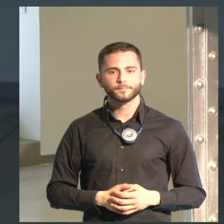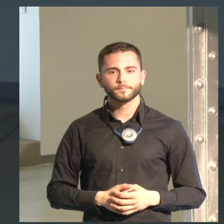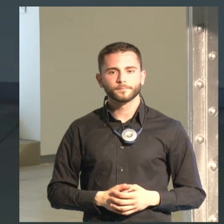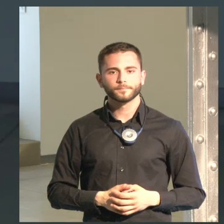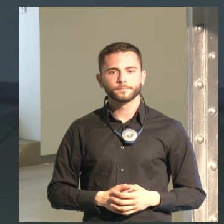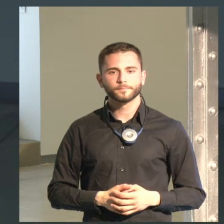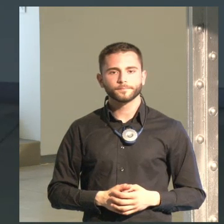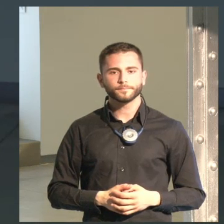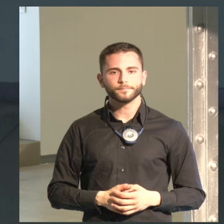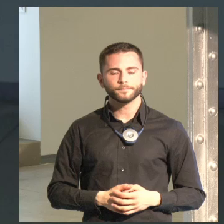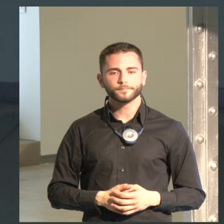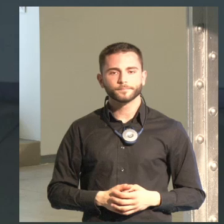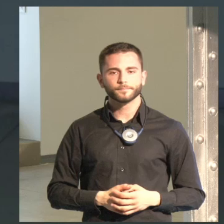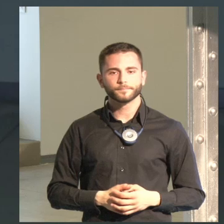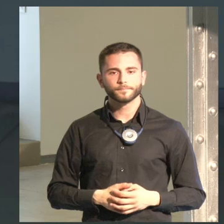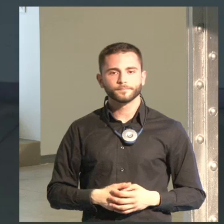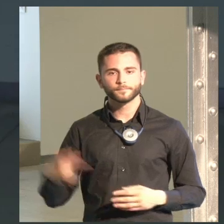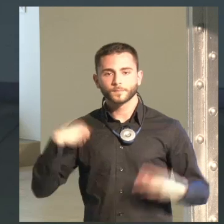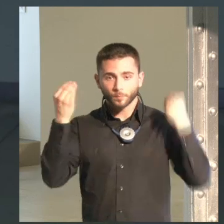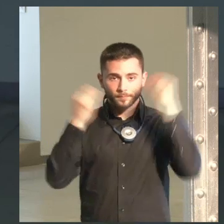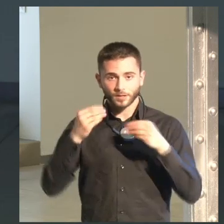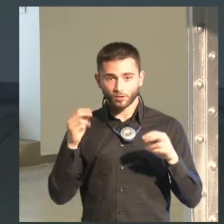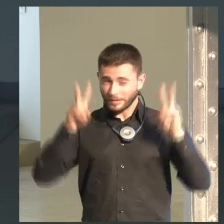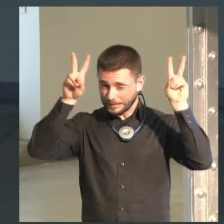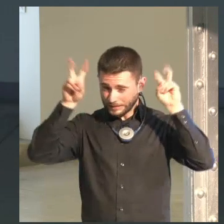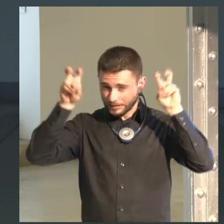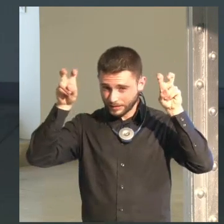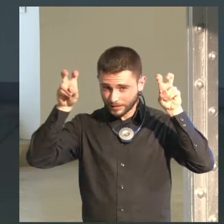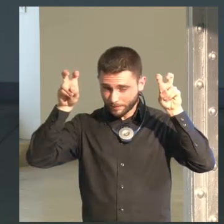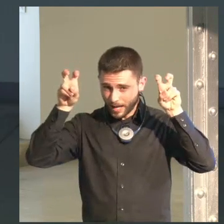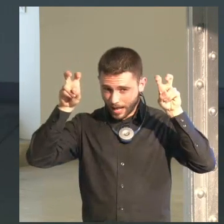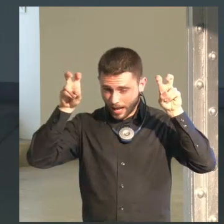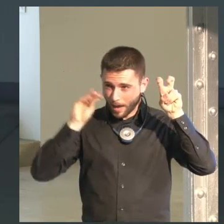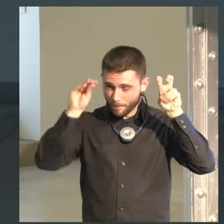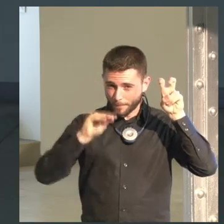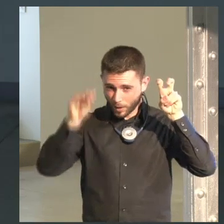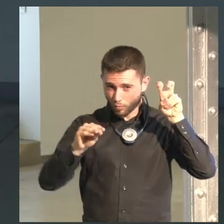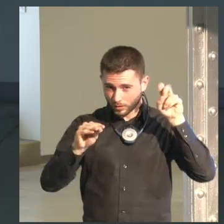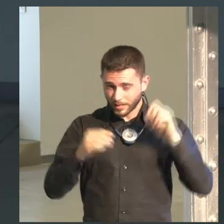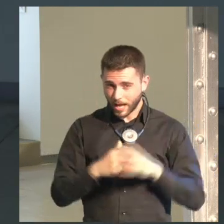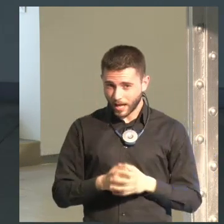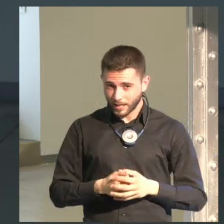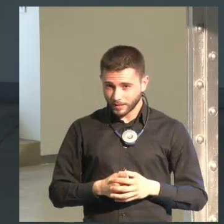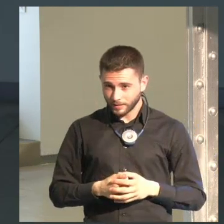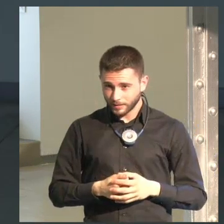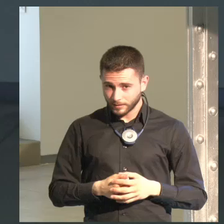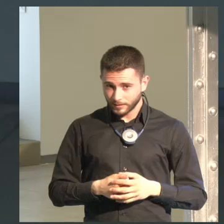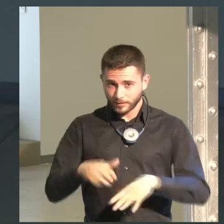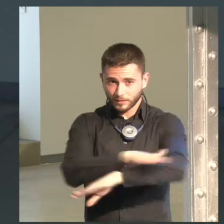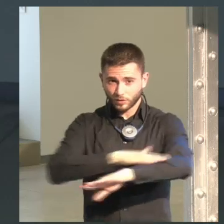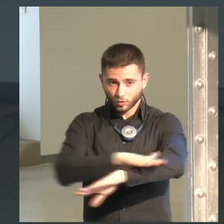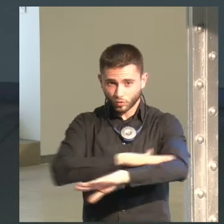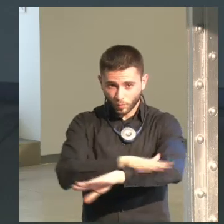Yo creo que dentro de estas cuestiones, y se hacía la pregunta, ¿qué tienen que hacer las autoridades? ¿Qué deben hacer